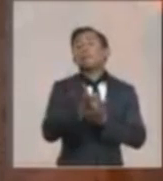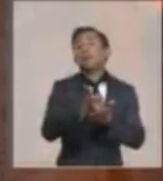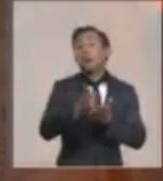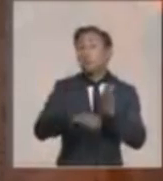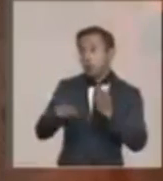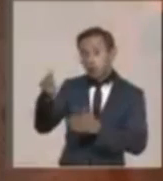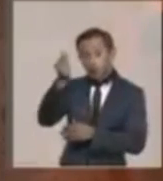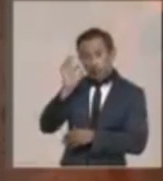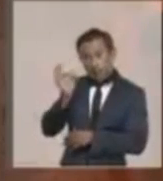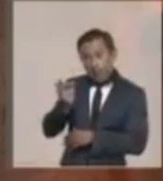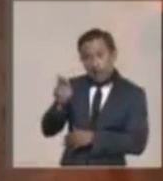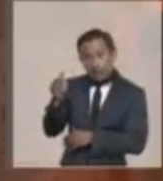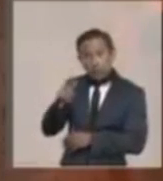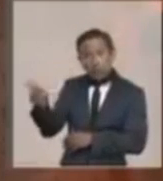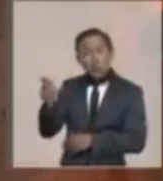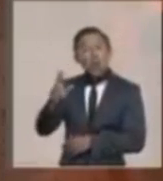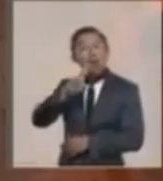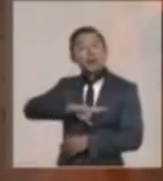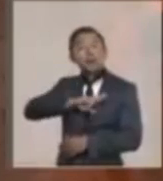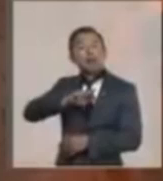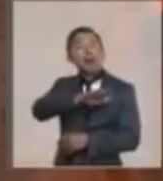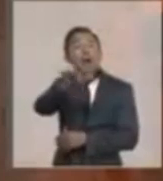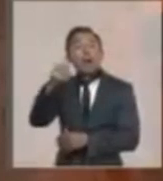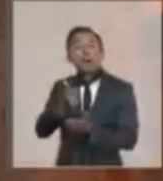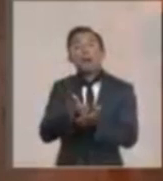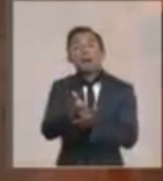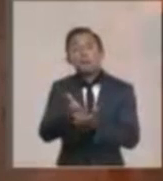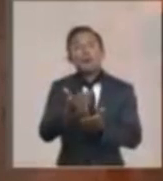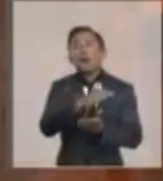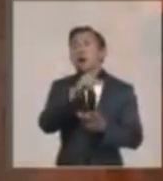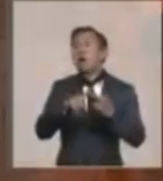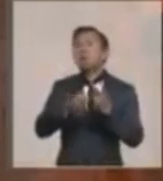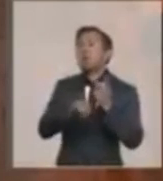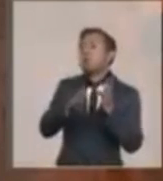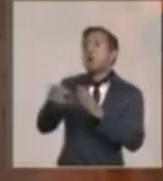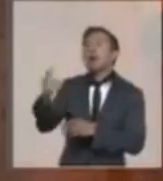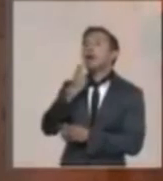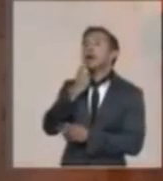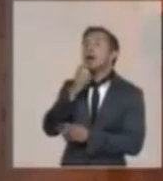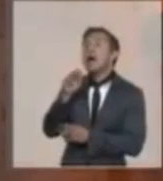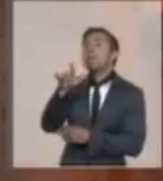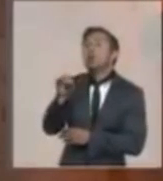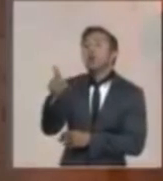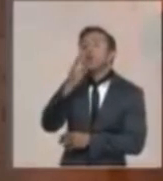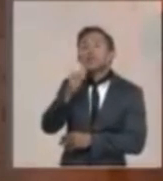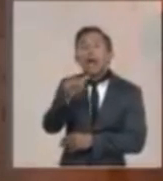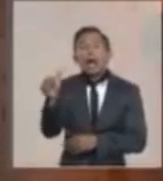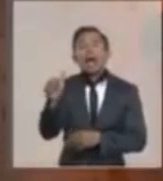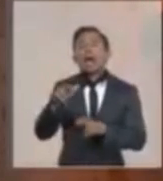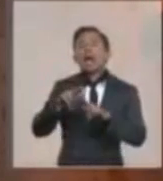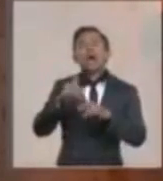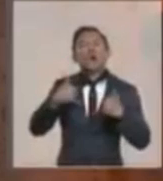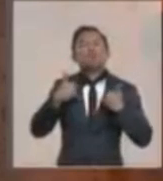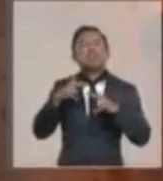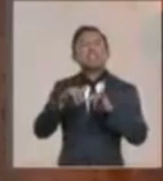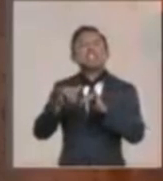básica universal. Ni les digo que les regalo dinero a los jóvenes, como lo hace Andrés Manuel, dándoles a los ninis 3,000 pesos. Yo lo que